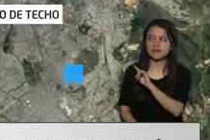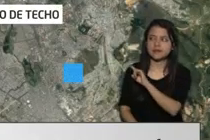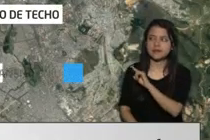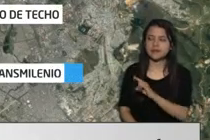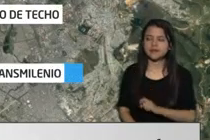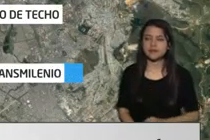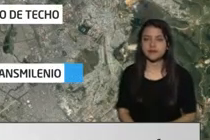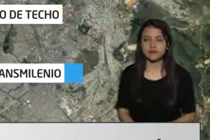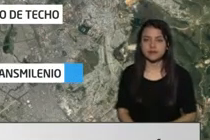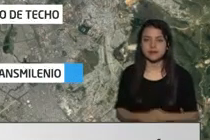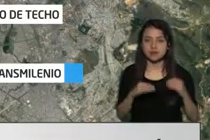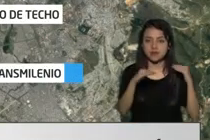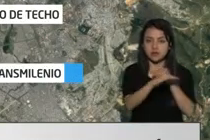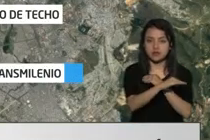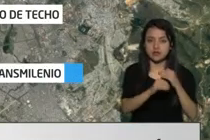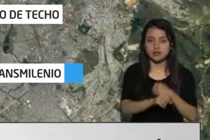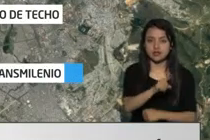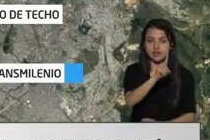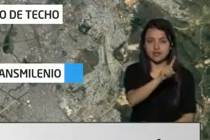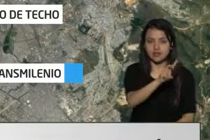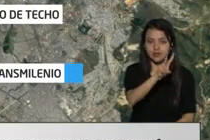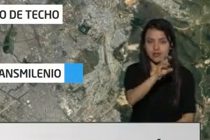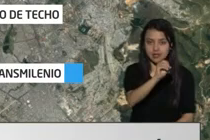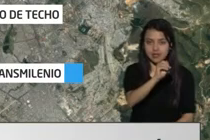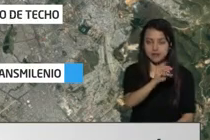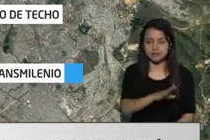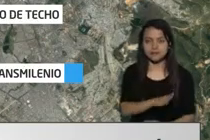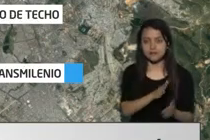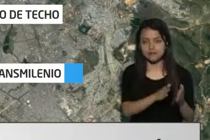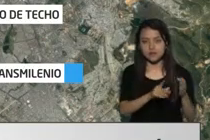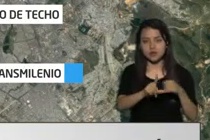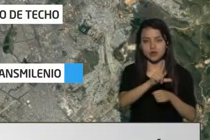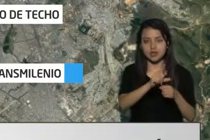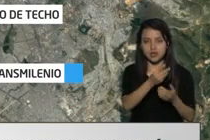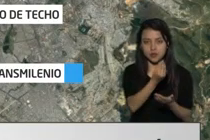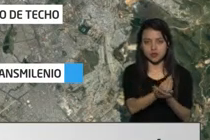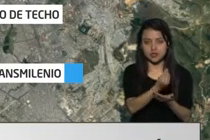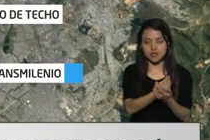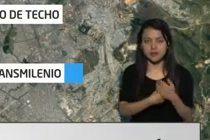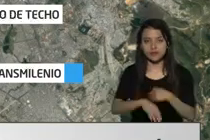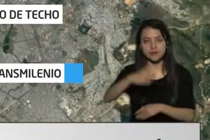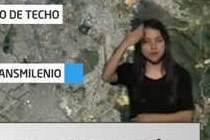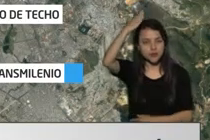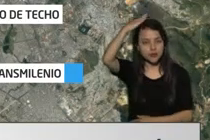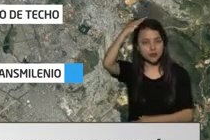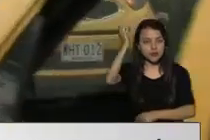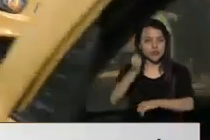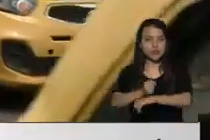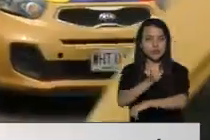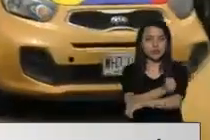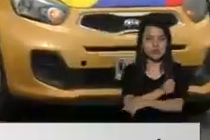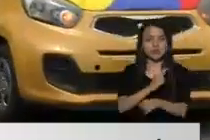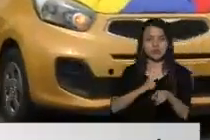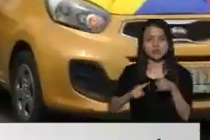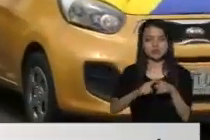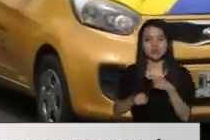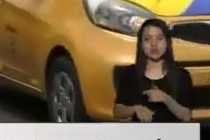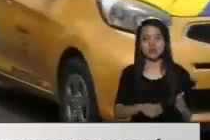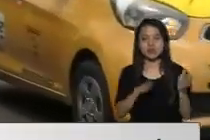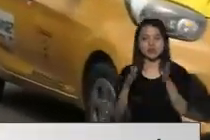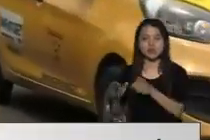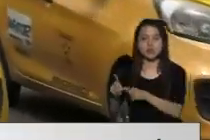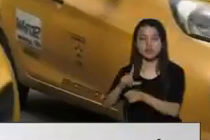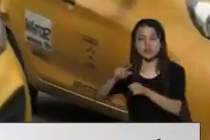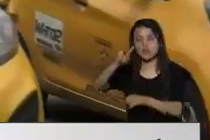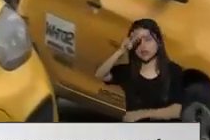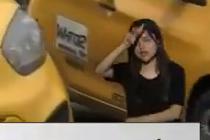de la República. Autopista Norte con calle 170 en el norte de la ciudad, localidad de Usaquén, Portal Suba de Transmilenio, Estadio de Techo, eso es en la localidad de